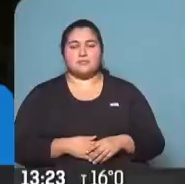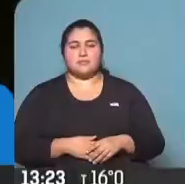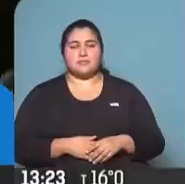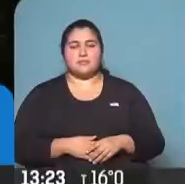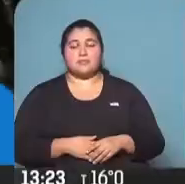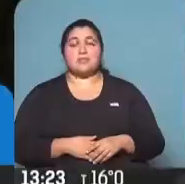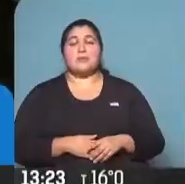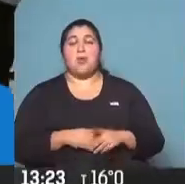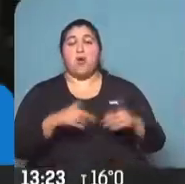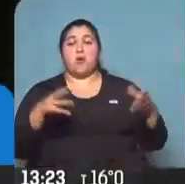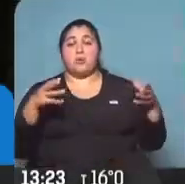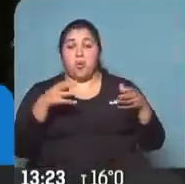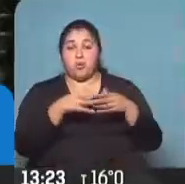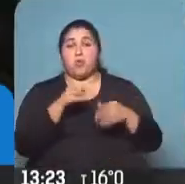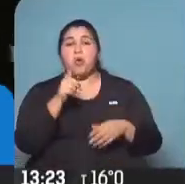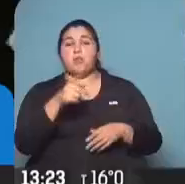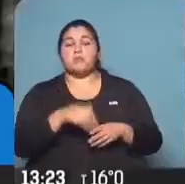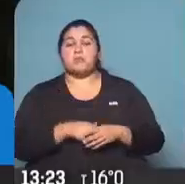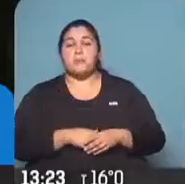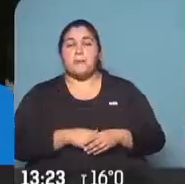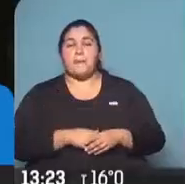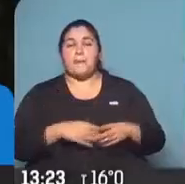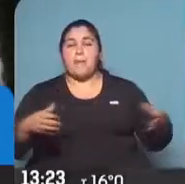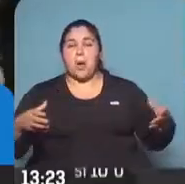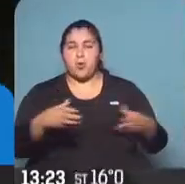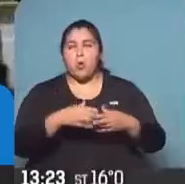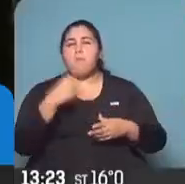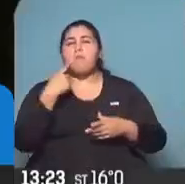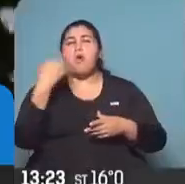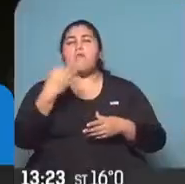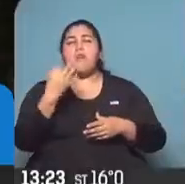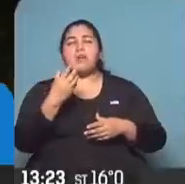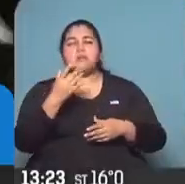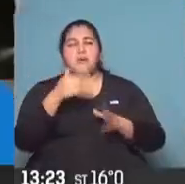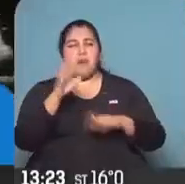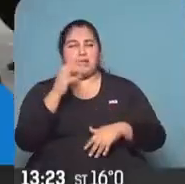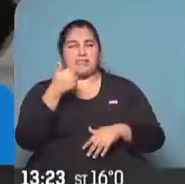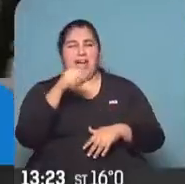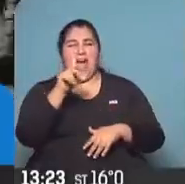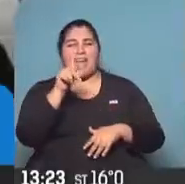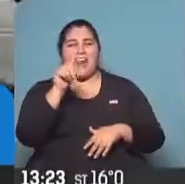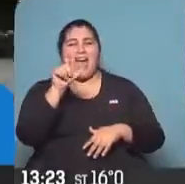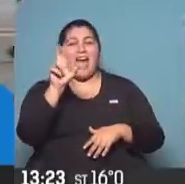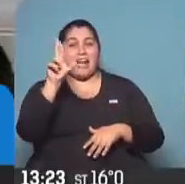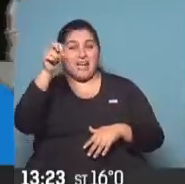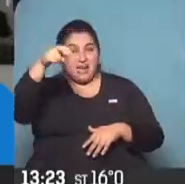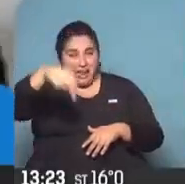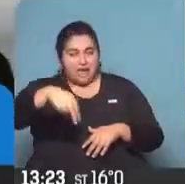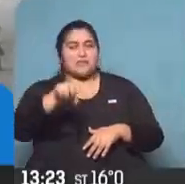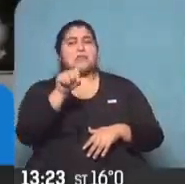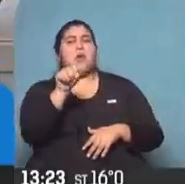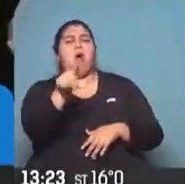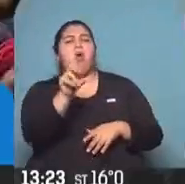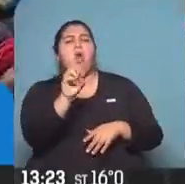de dolores la agrupación fuerzas especiales a la grande que como primero antecedente